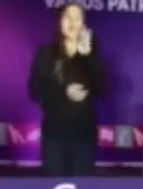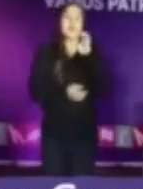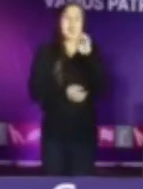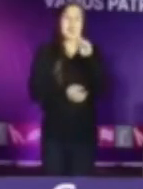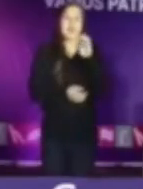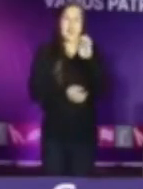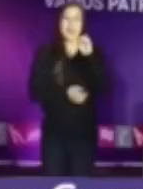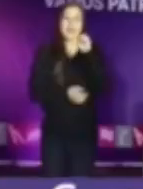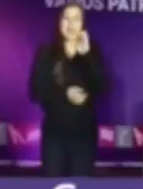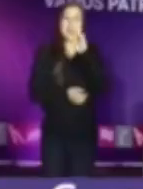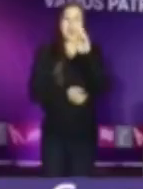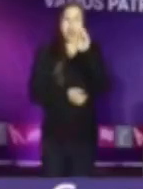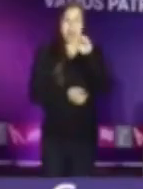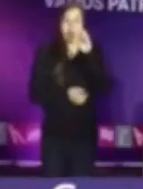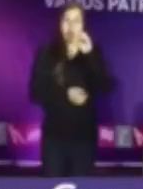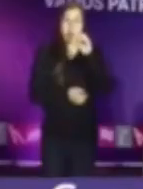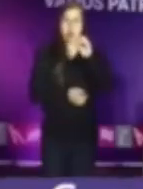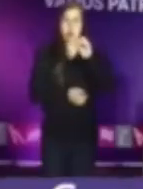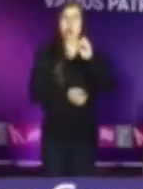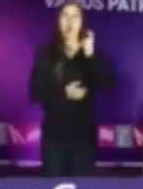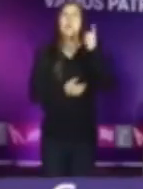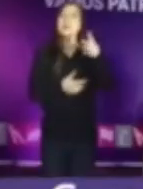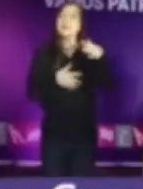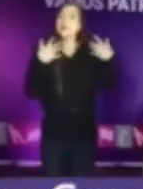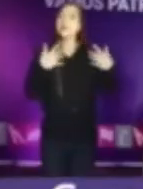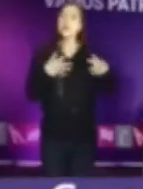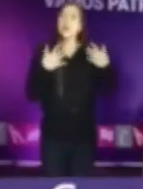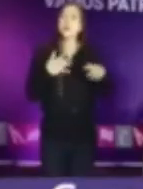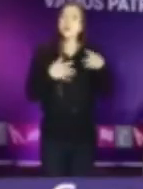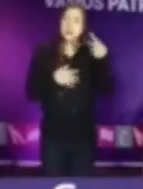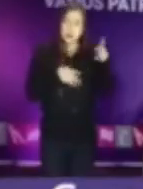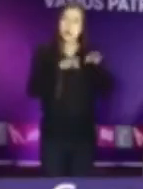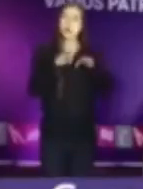Vicente Serrano es de otra naturaleza.